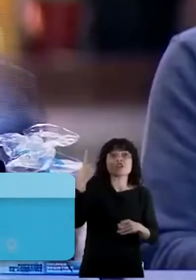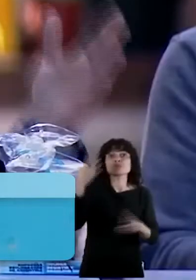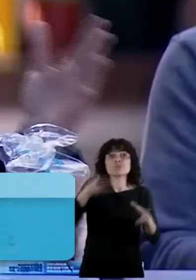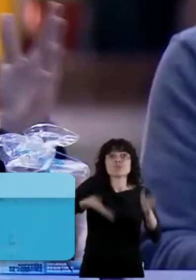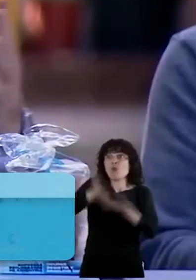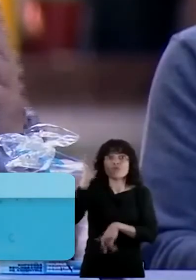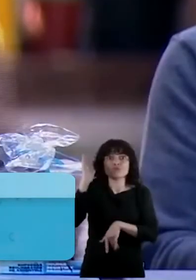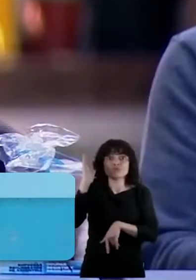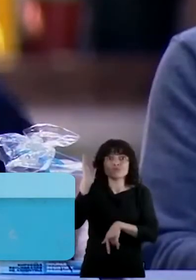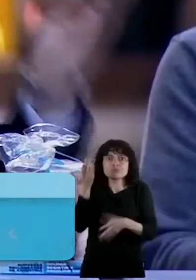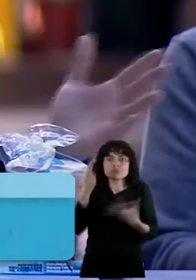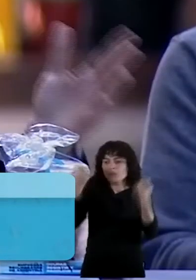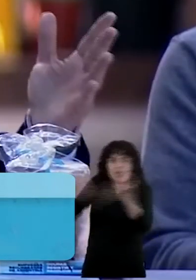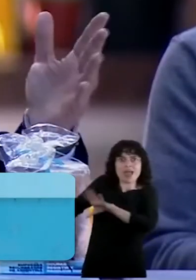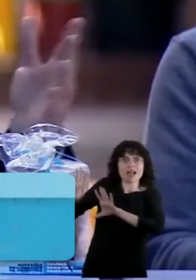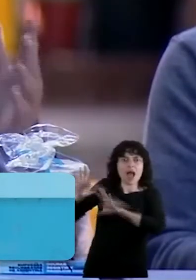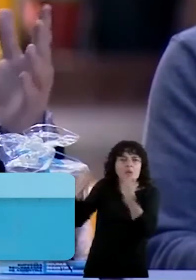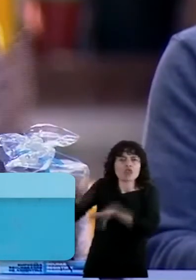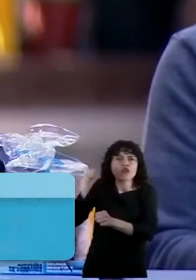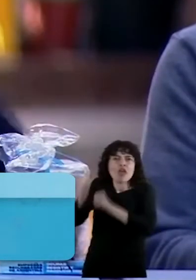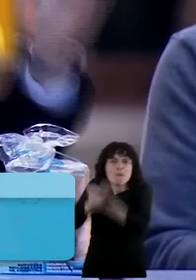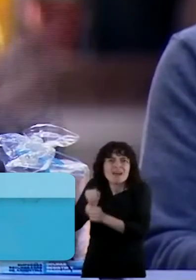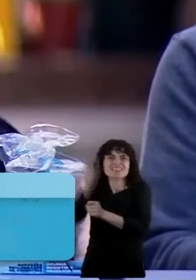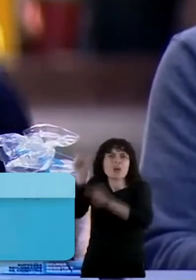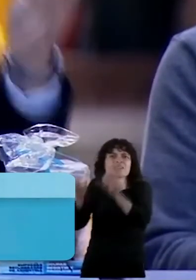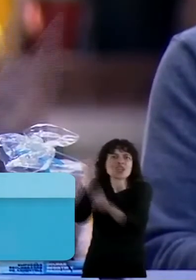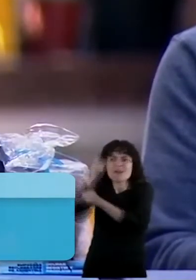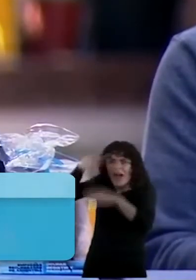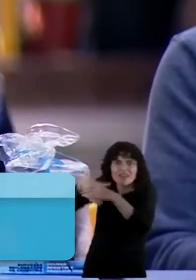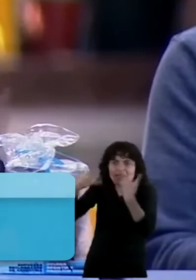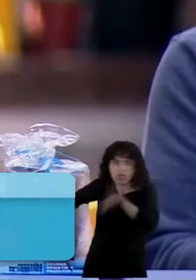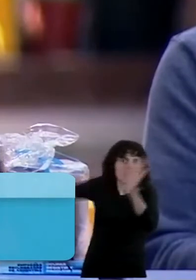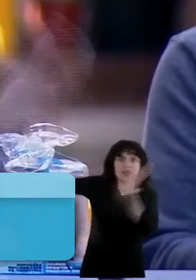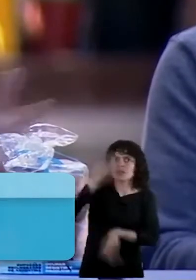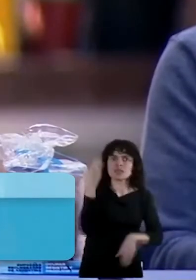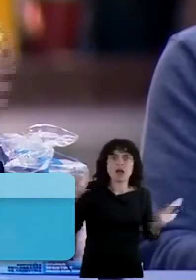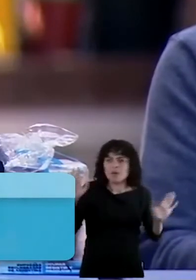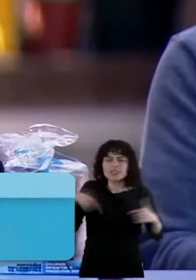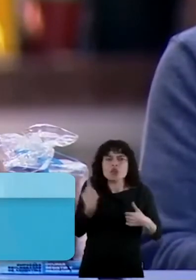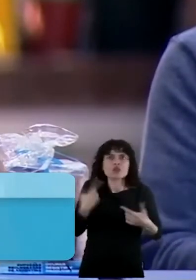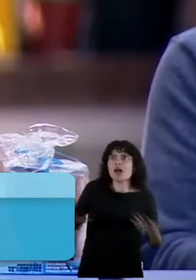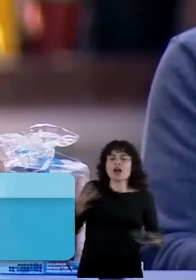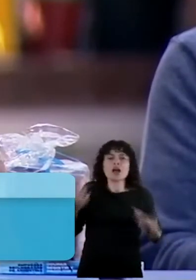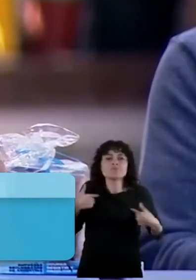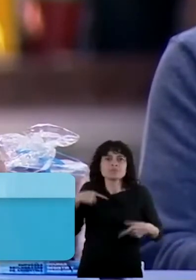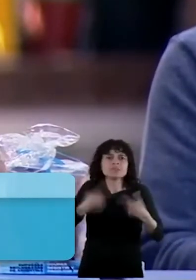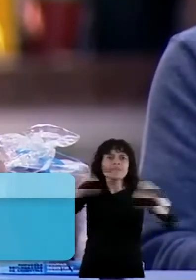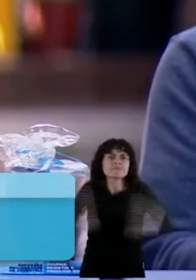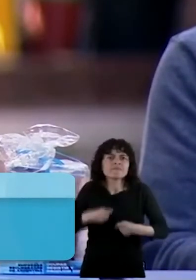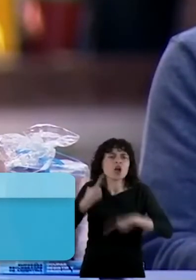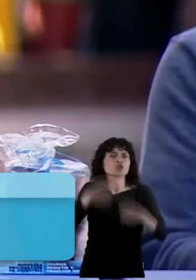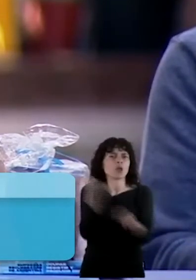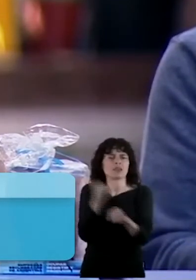se fueron, abandonaron todo, nos dejaron a nosotros, se fueron, y nosotros lo que queremos es seguir trabajando. Y necesitamos